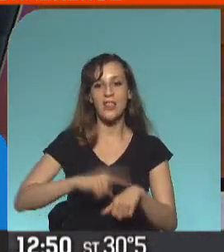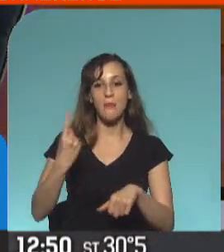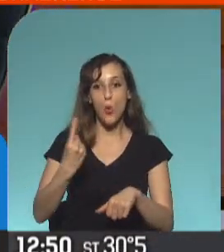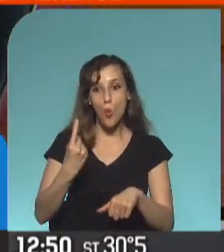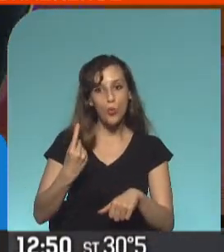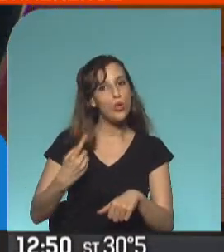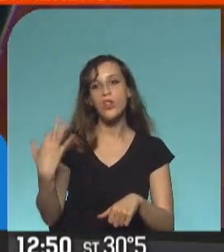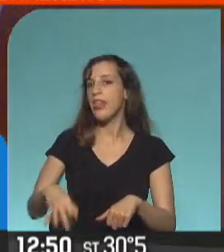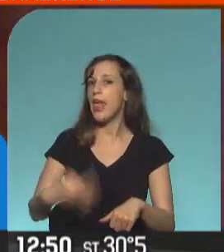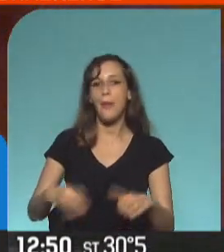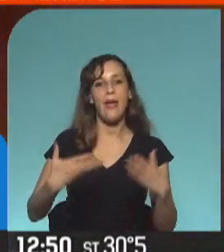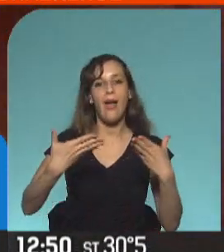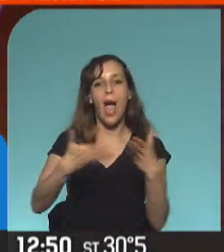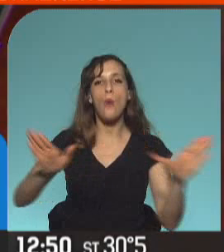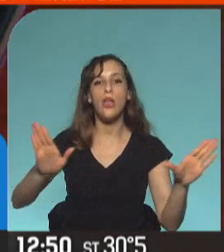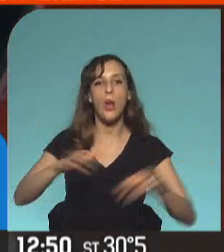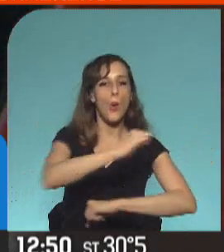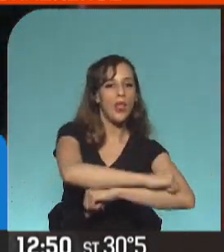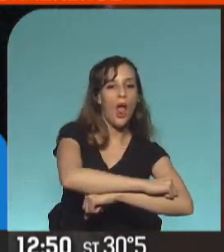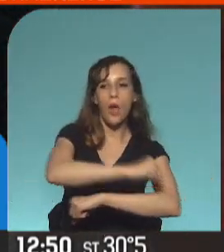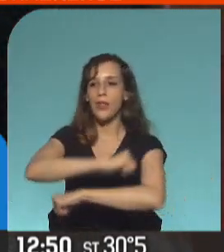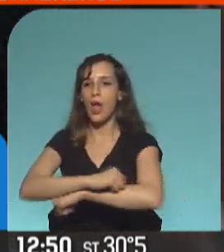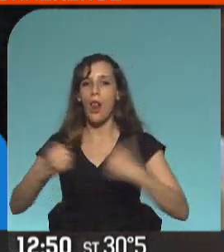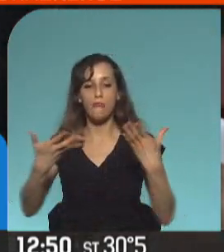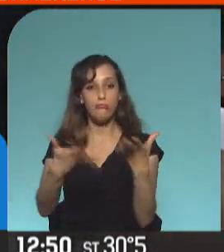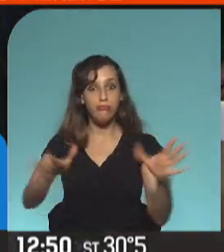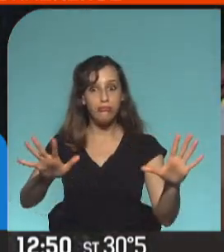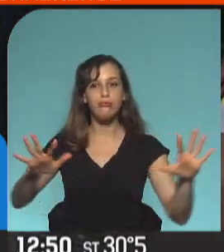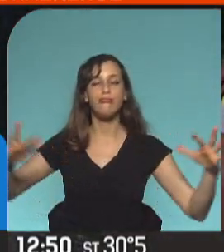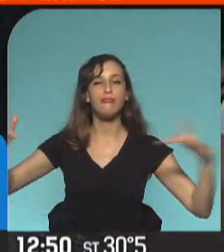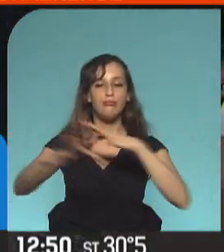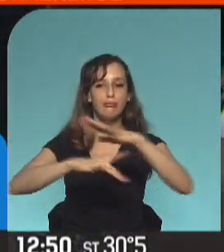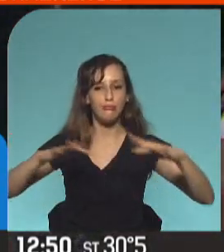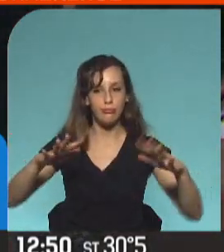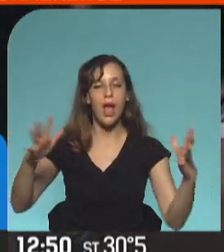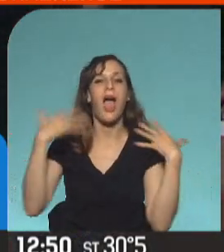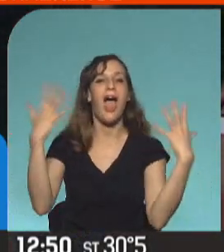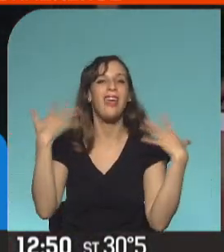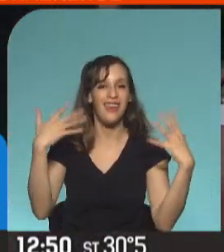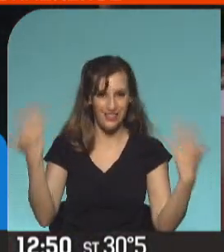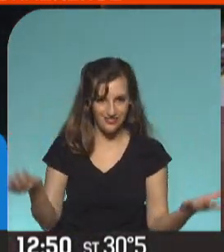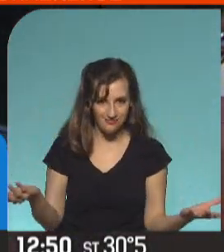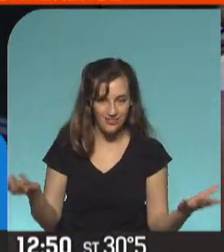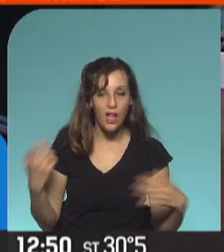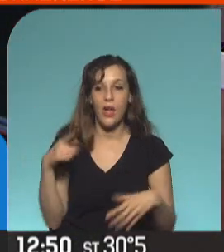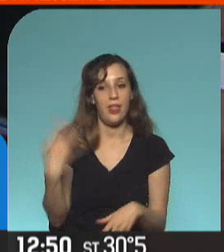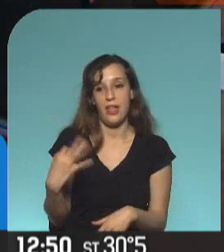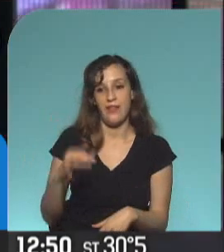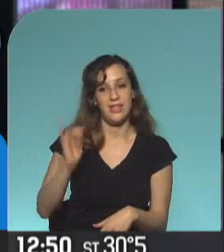bajas temperaturas. Esto vamos a tener que acostumbrarnos a hacerlo, o sea, a ver que abrigarse por ahí un poco más, pero esto va a haber que